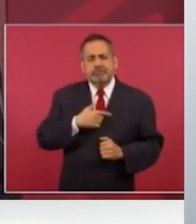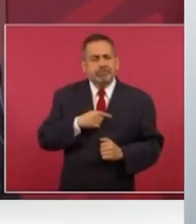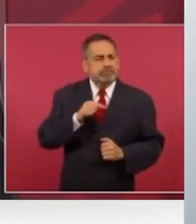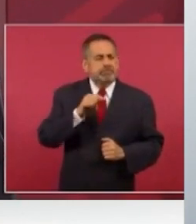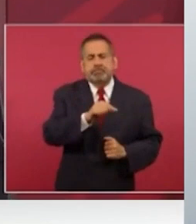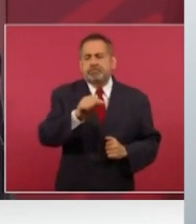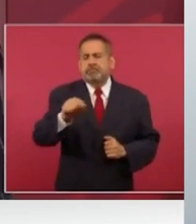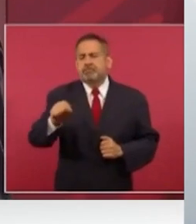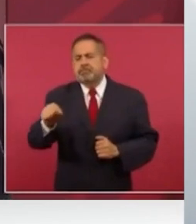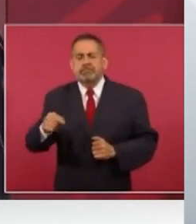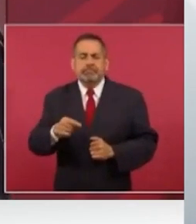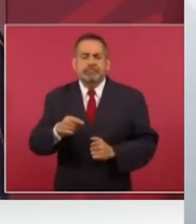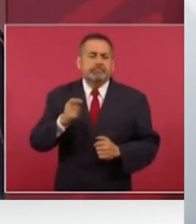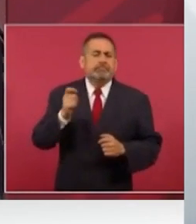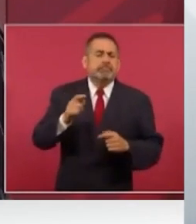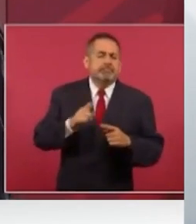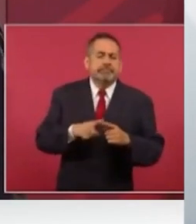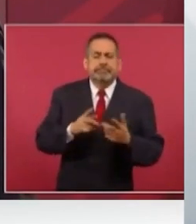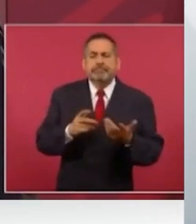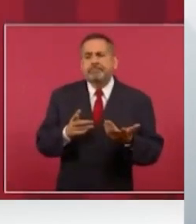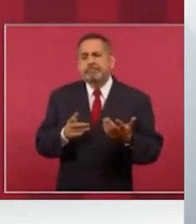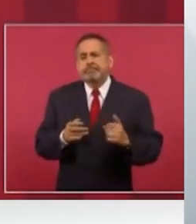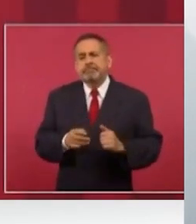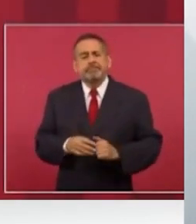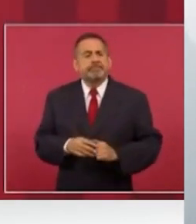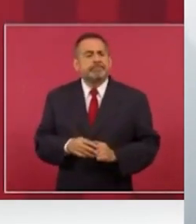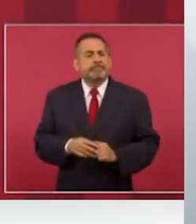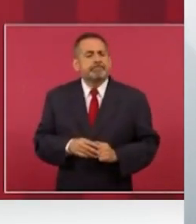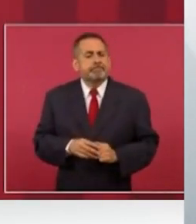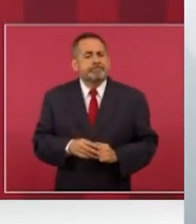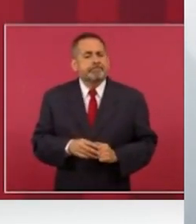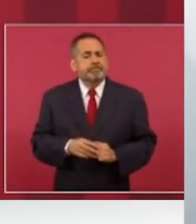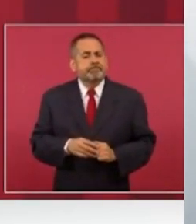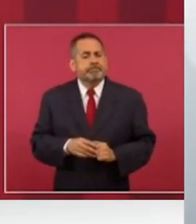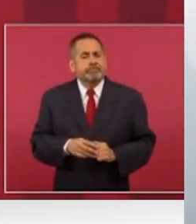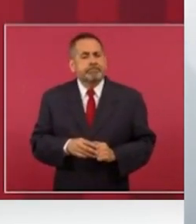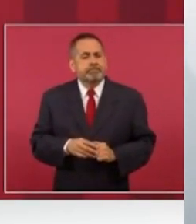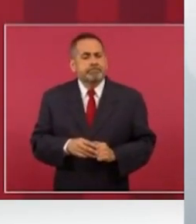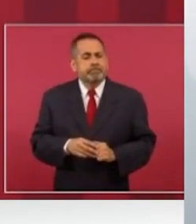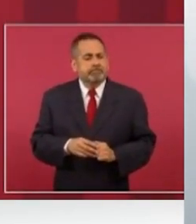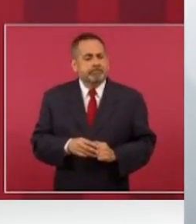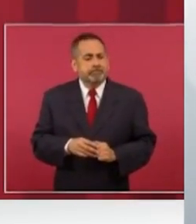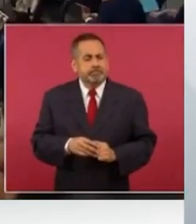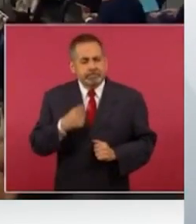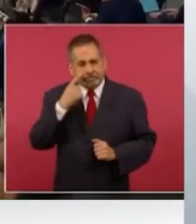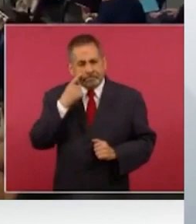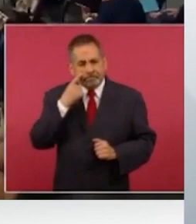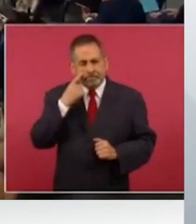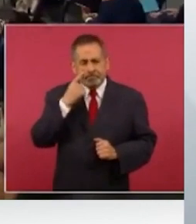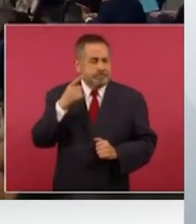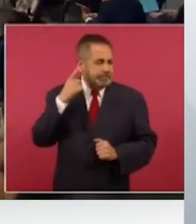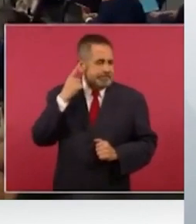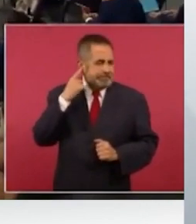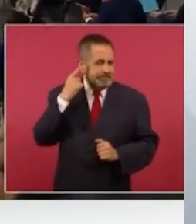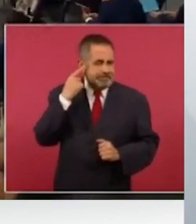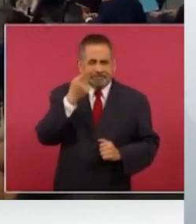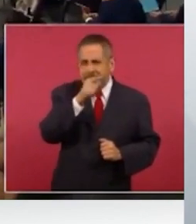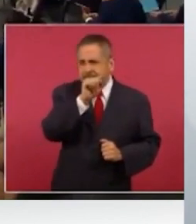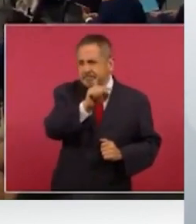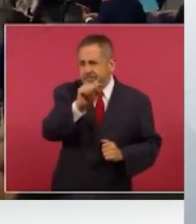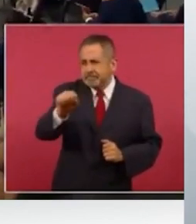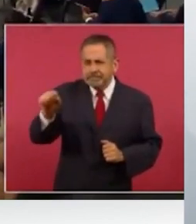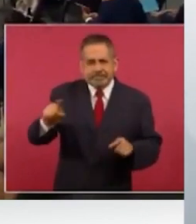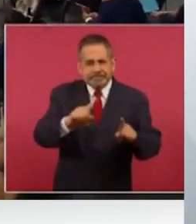partido Movimiento de Regeneración Nacional. Sin embargo, dijo que el estatuto de todos los partidos es guiarse con las encuestas para elegir